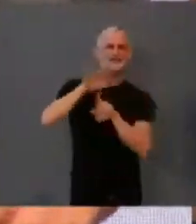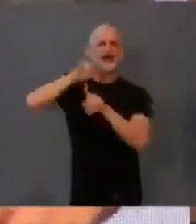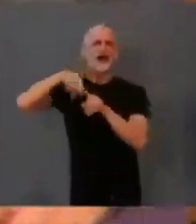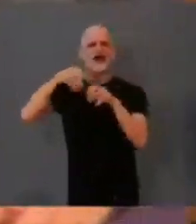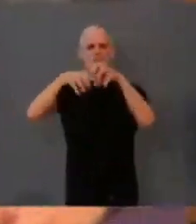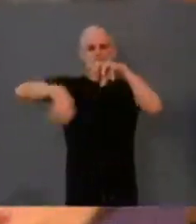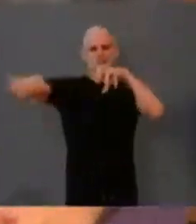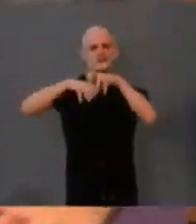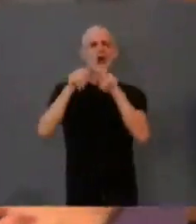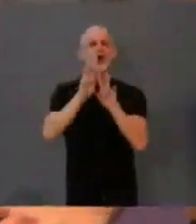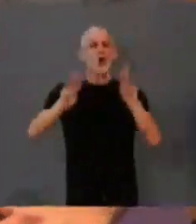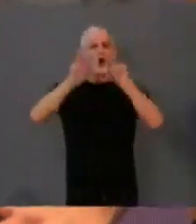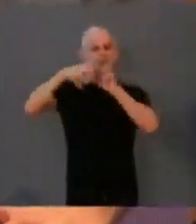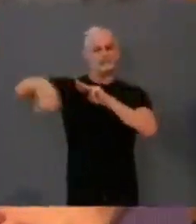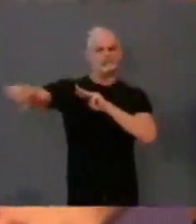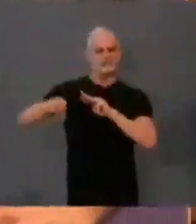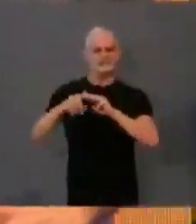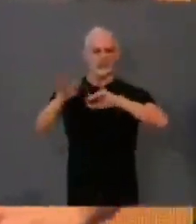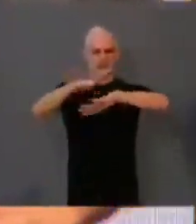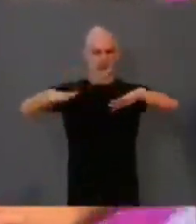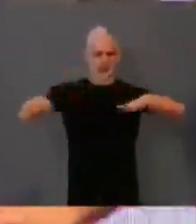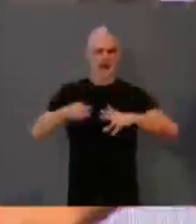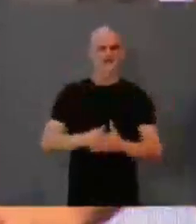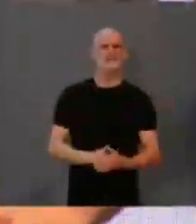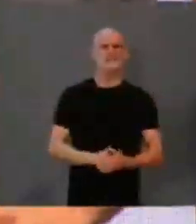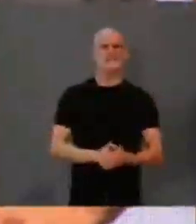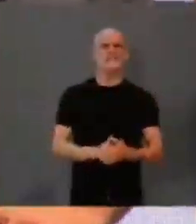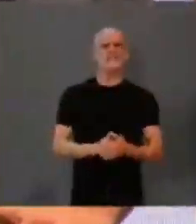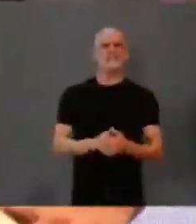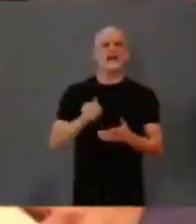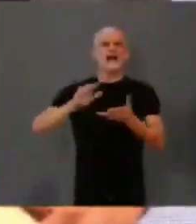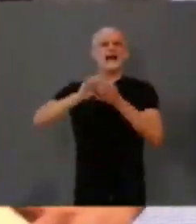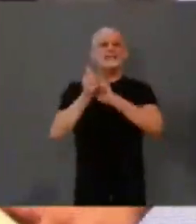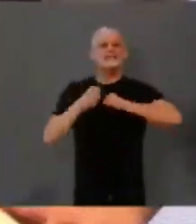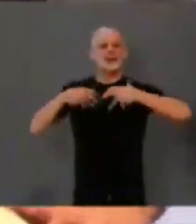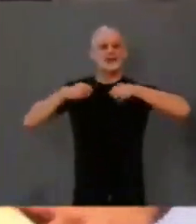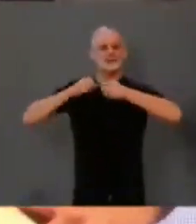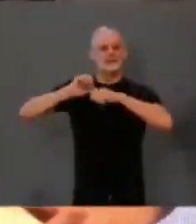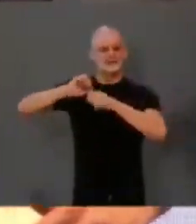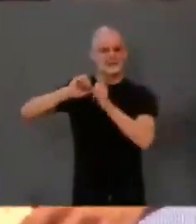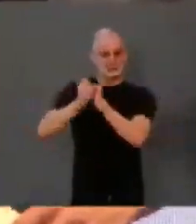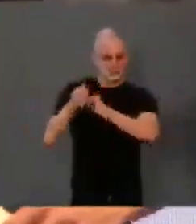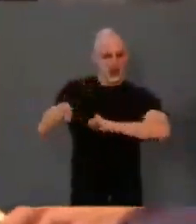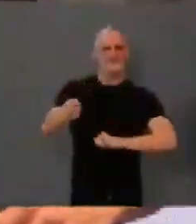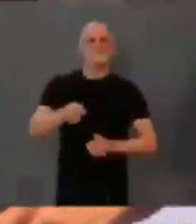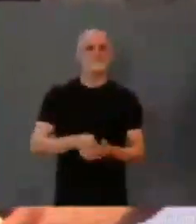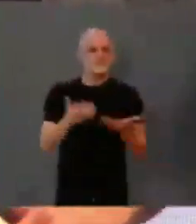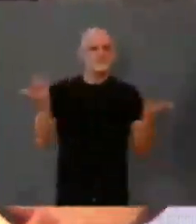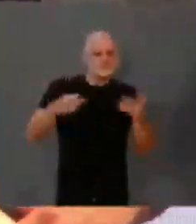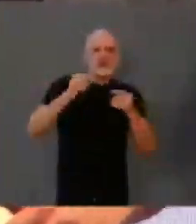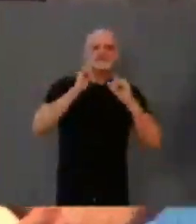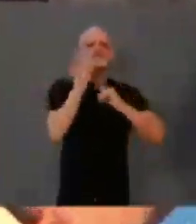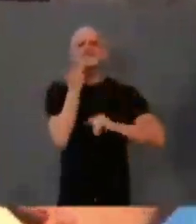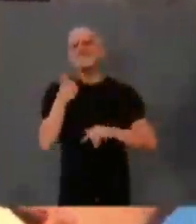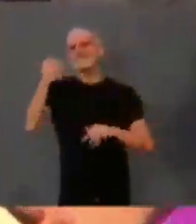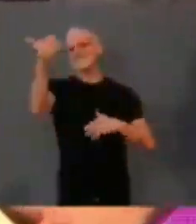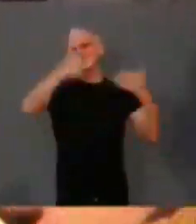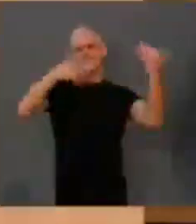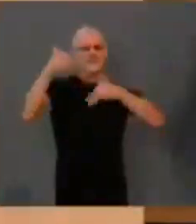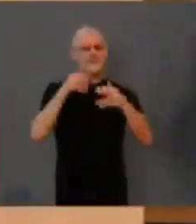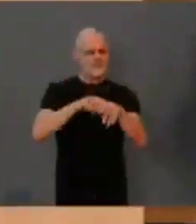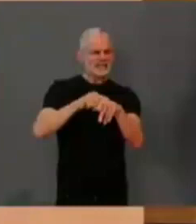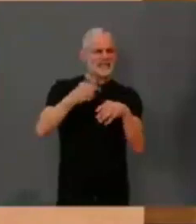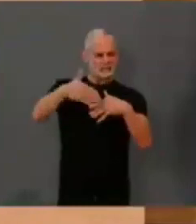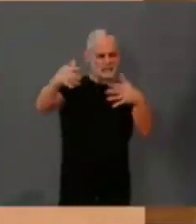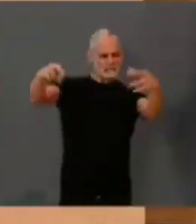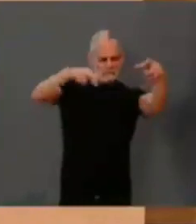exactamente nos encanta nos encanta que estén acá presentes vamos a a darles este tiempo para que se vayan acomodando